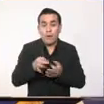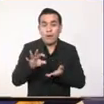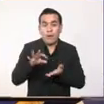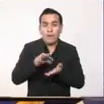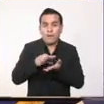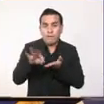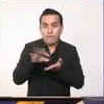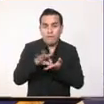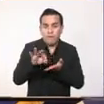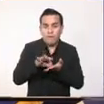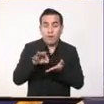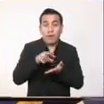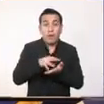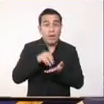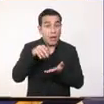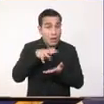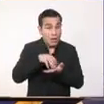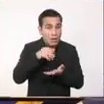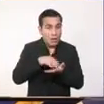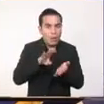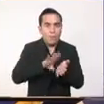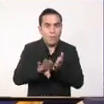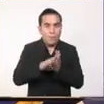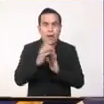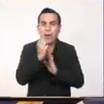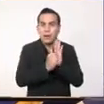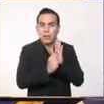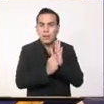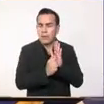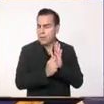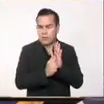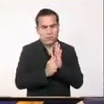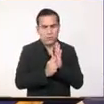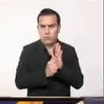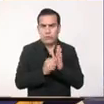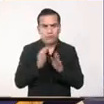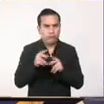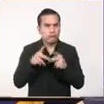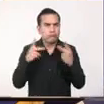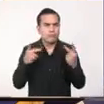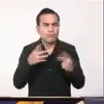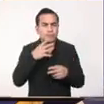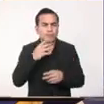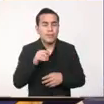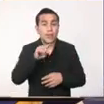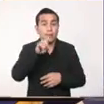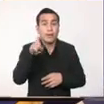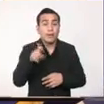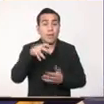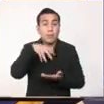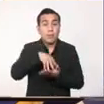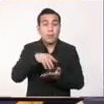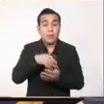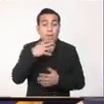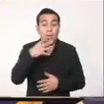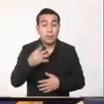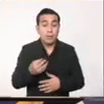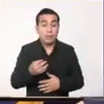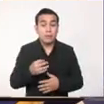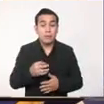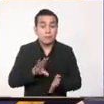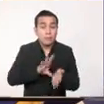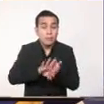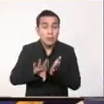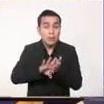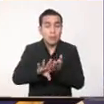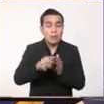frijoles, que el arroz pague IVA y el periódico no. Preguntémosle a la población qué opina, si cree que los periódicos deberían pagar